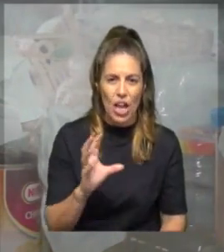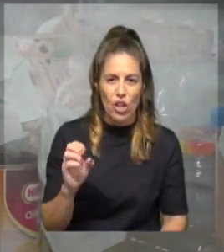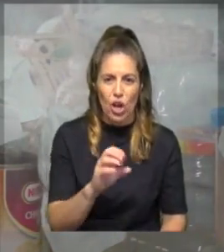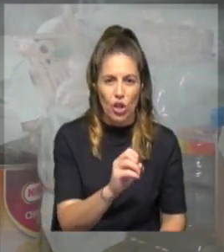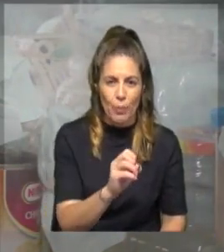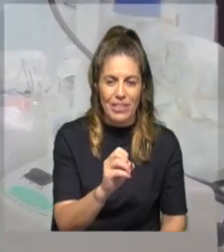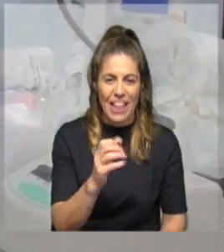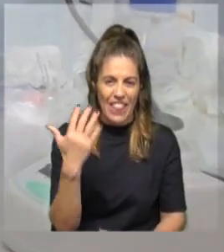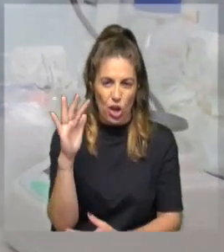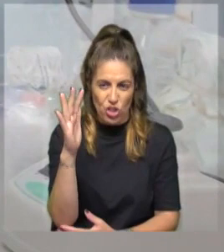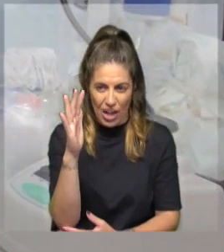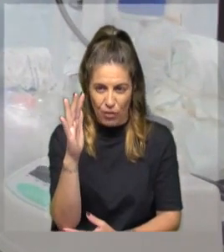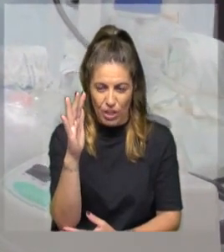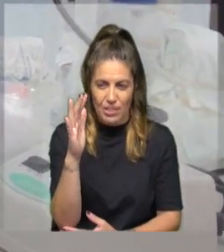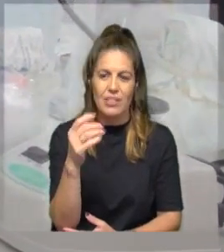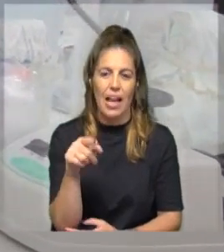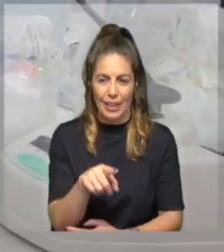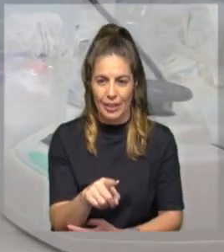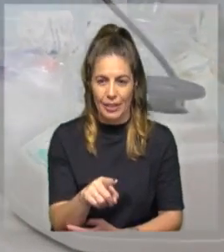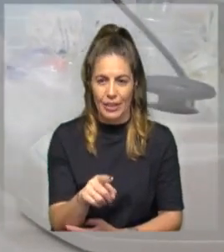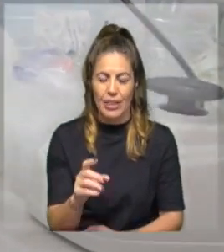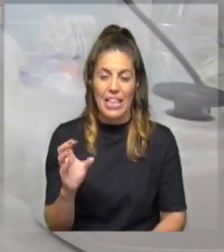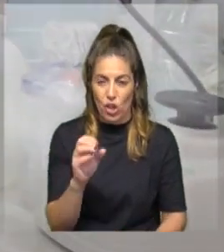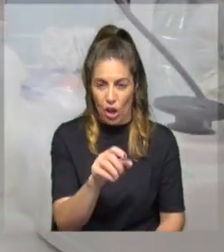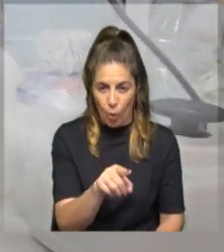los eucaliptus, gonípteros, por ejemplo.